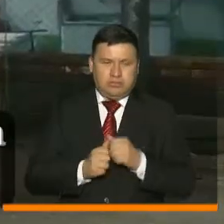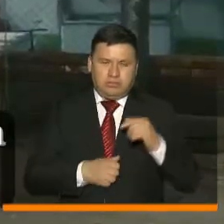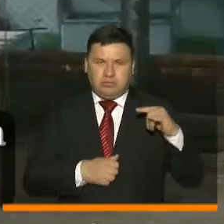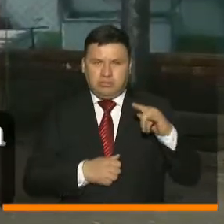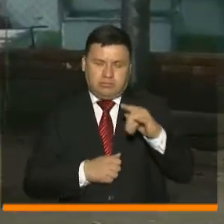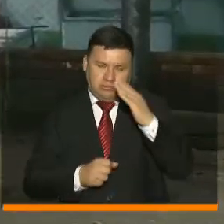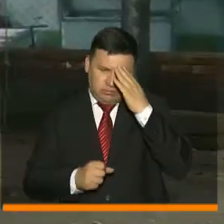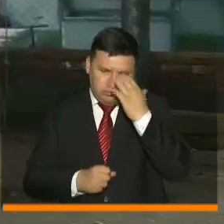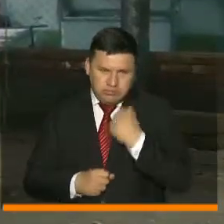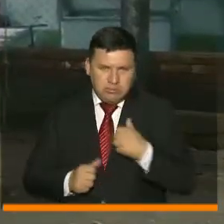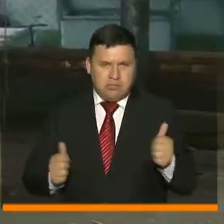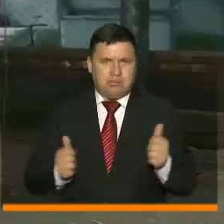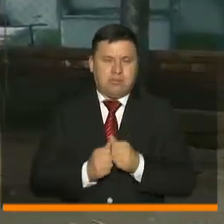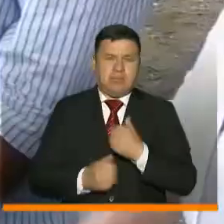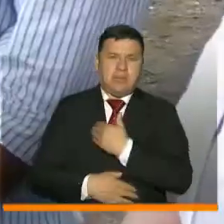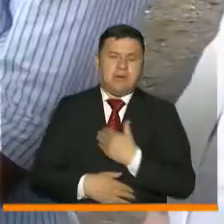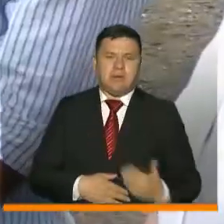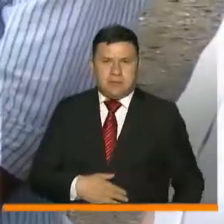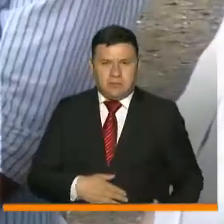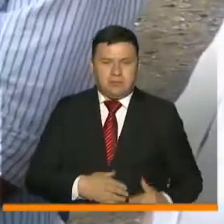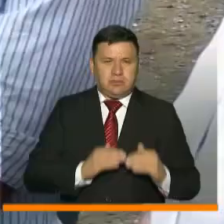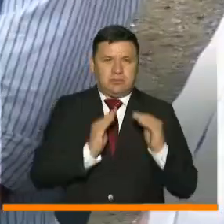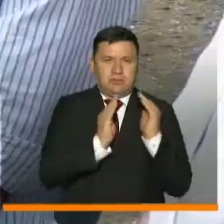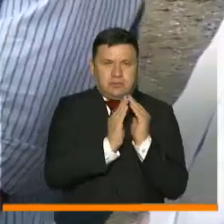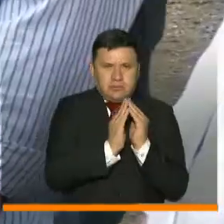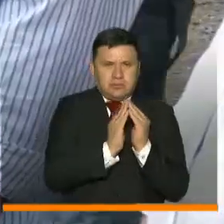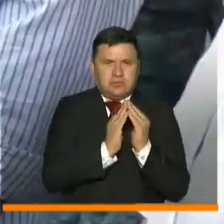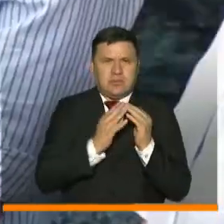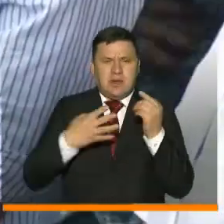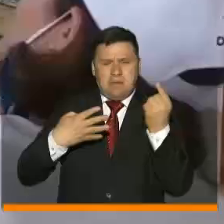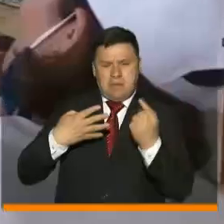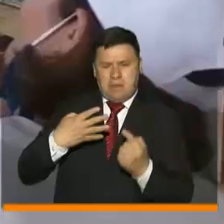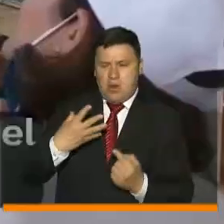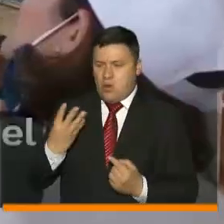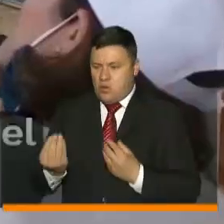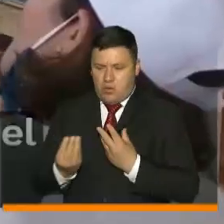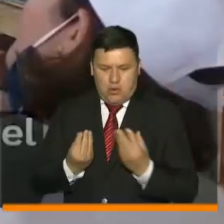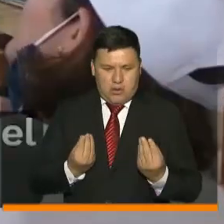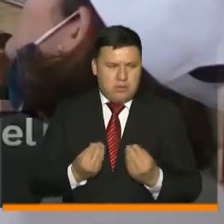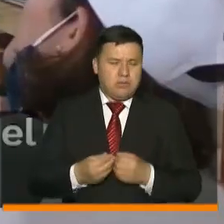Fuerza Aérea, junto con la Presidencia, el ICBF, en acciones conjuntas.